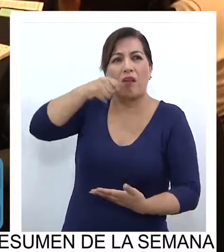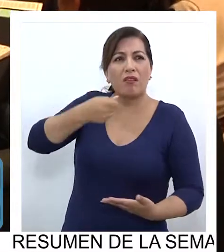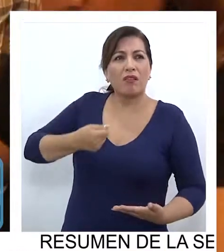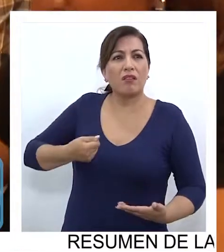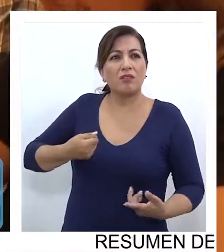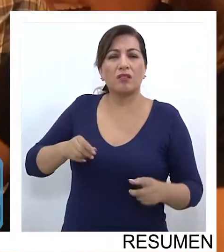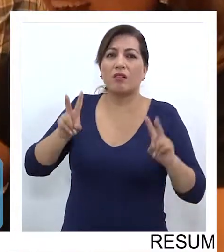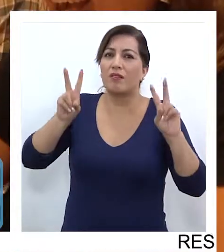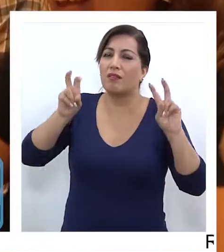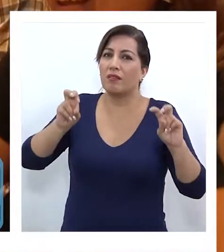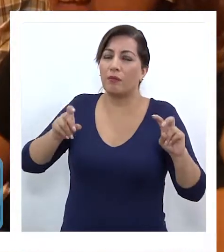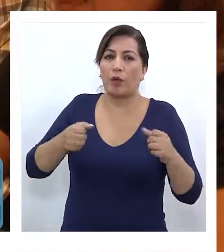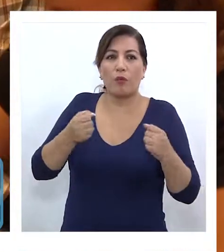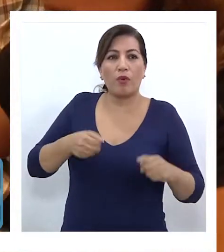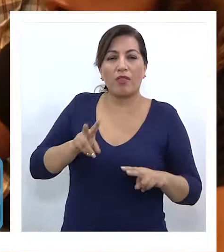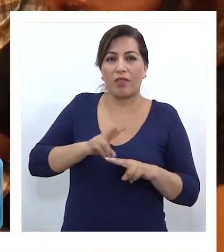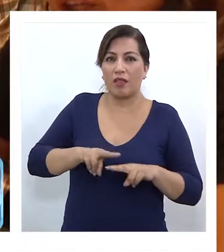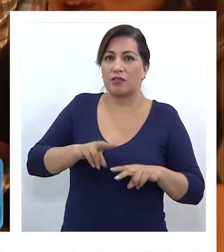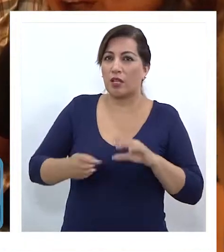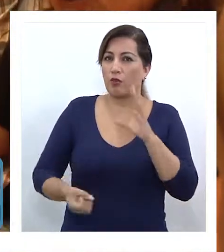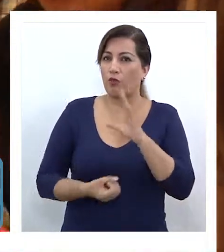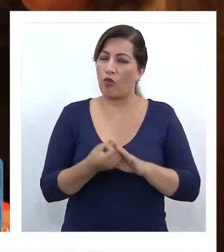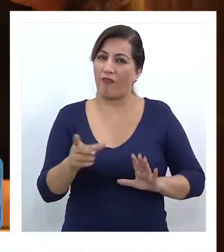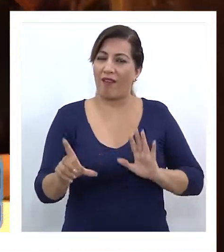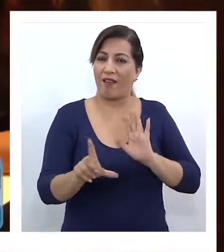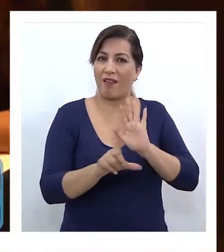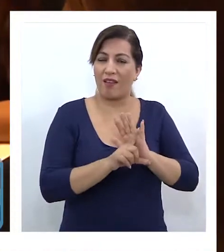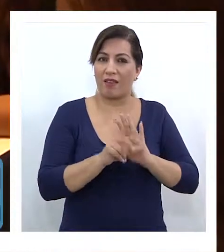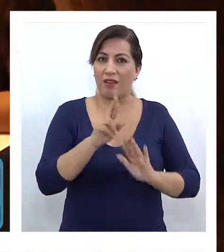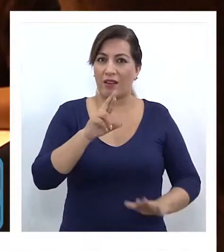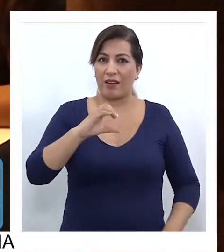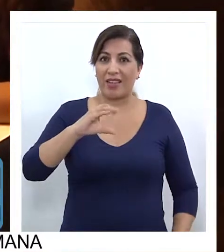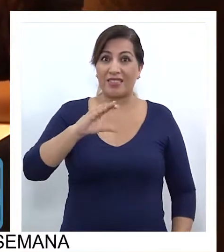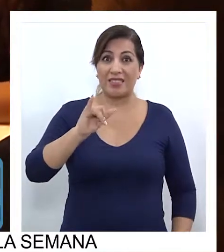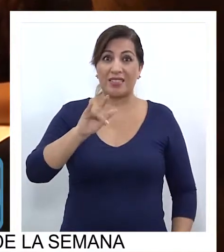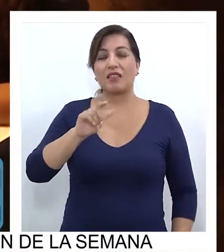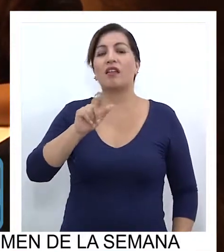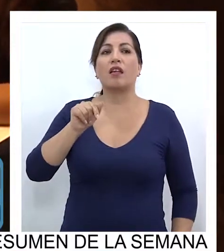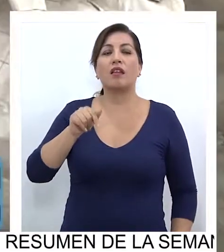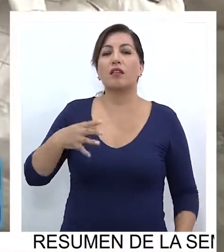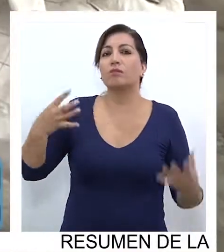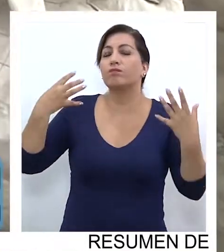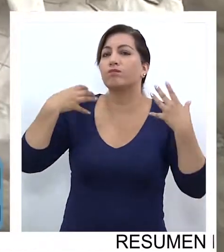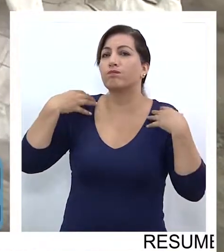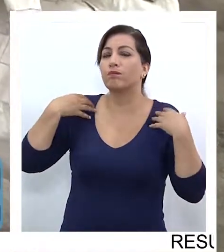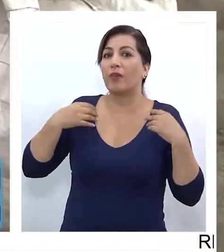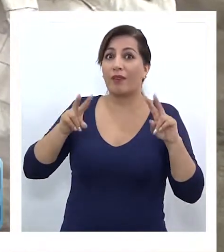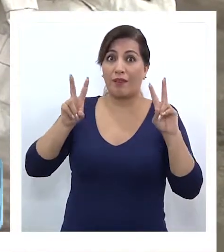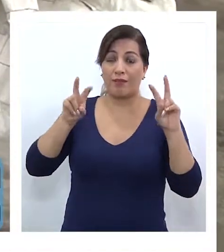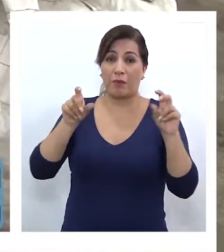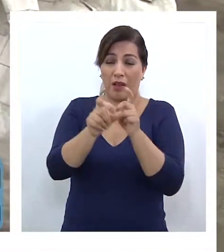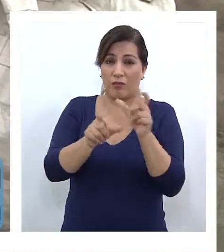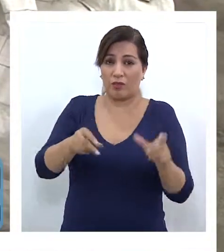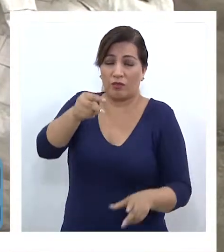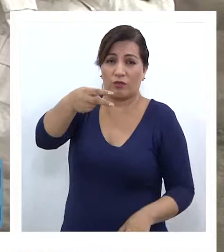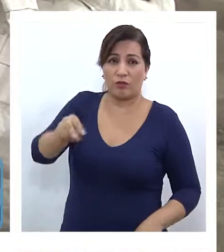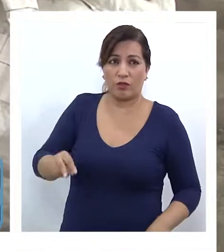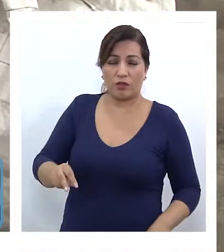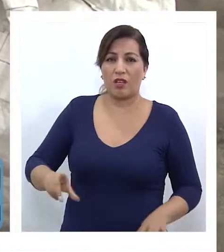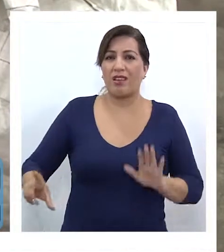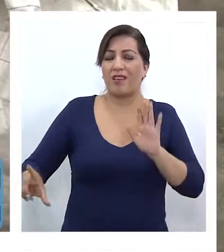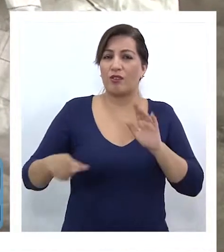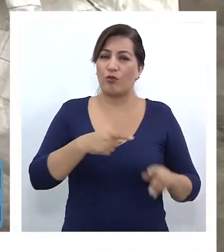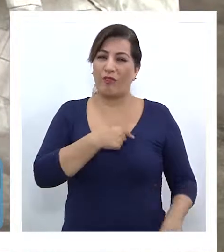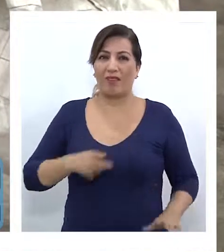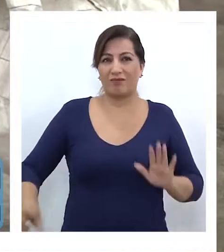alcances que podría llegar a tener la próxima ley de reciclaje y de responsabilidad extendida del productor, denominada ley